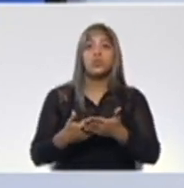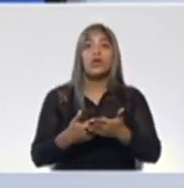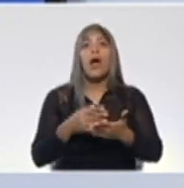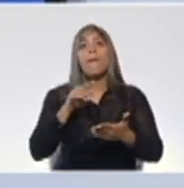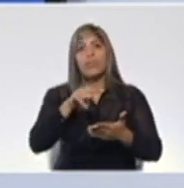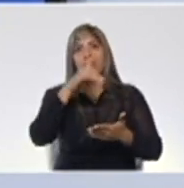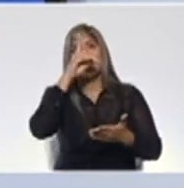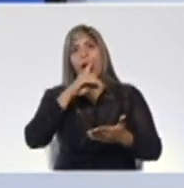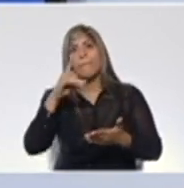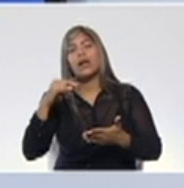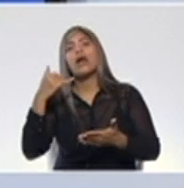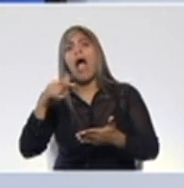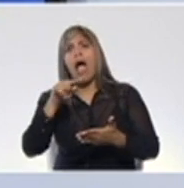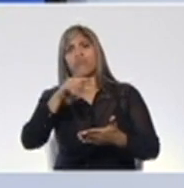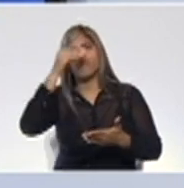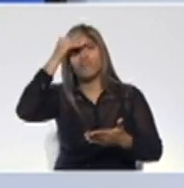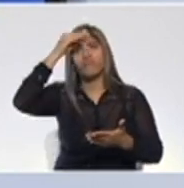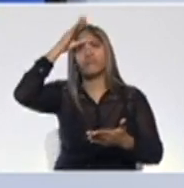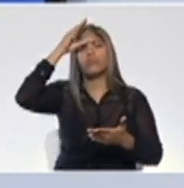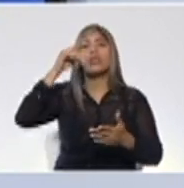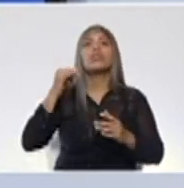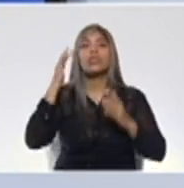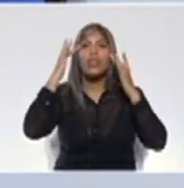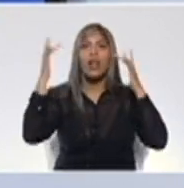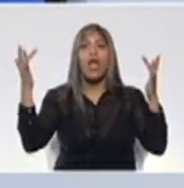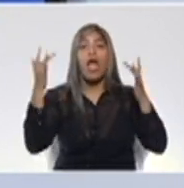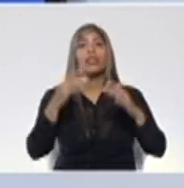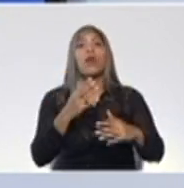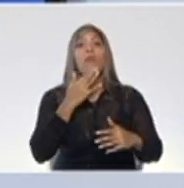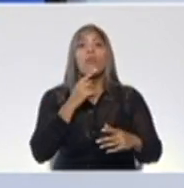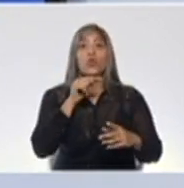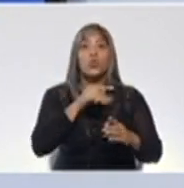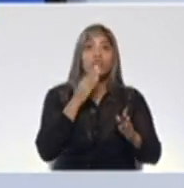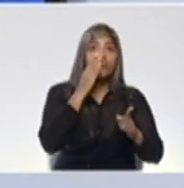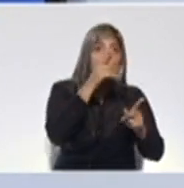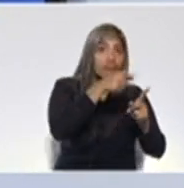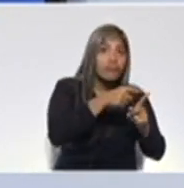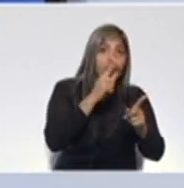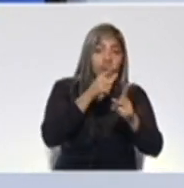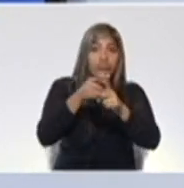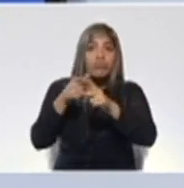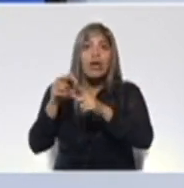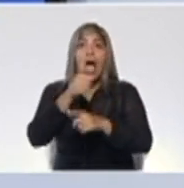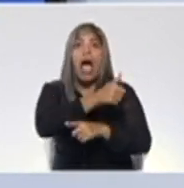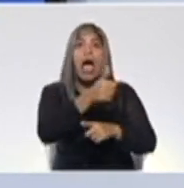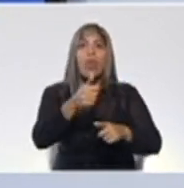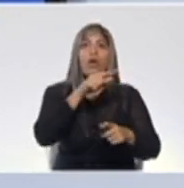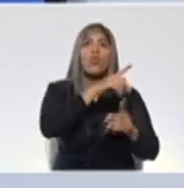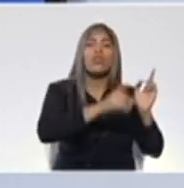necesidad educativa tiene un potencial. Si nosotros nos abordamos a cada uno de los estudiantes desde su potencialidad,